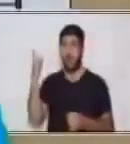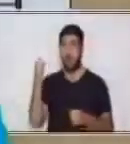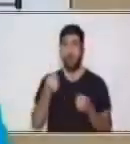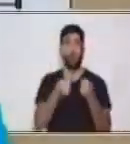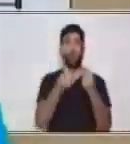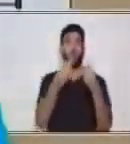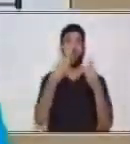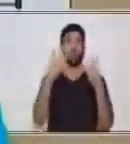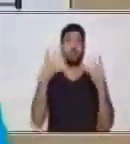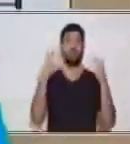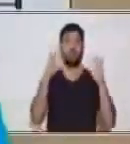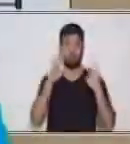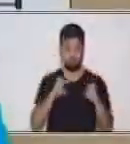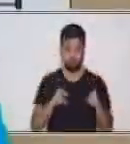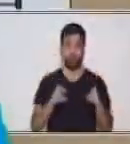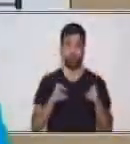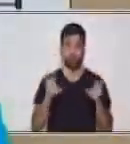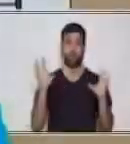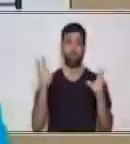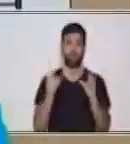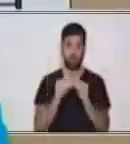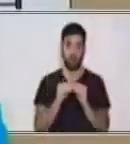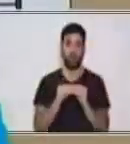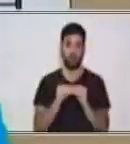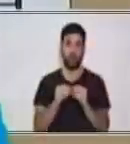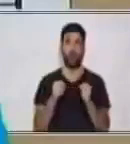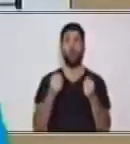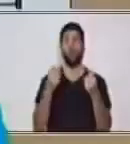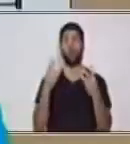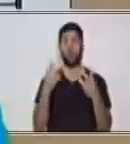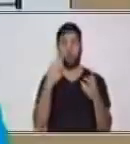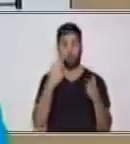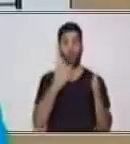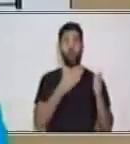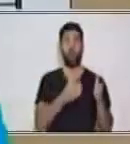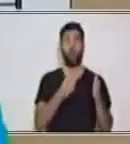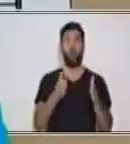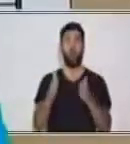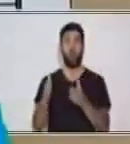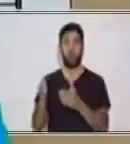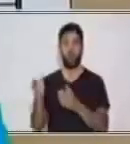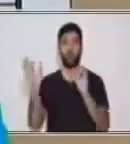y tenemos datos de profesiones de una forma ordenada.